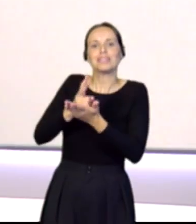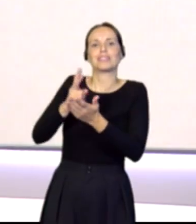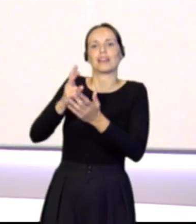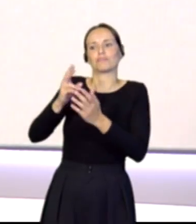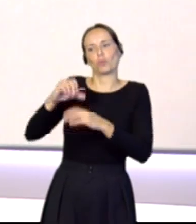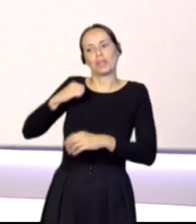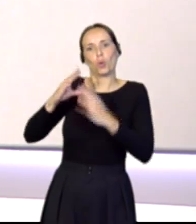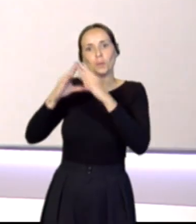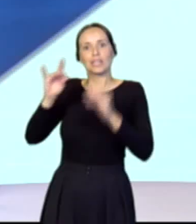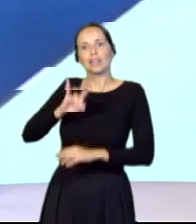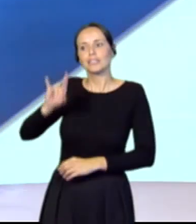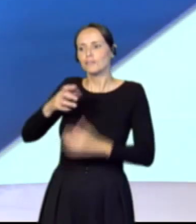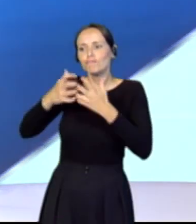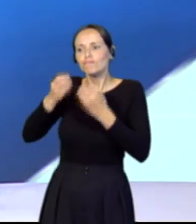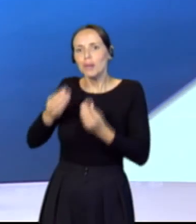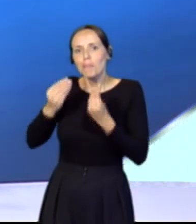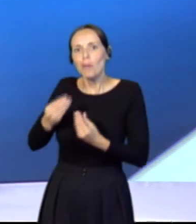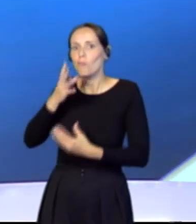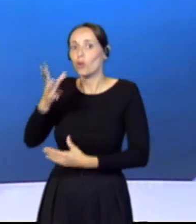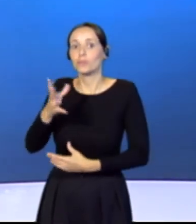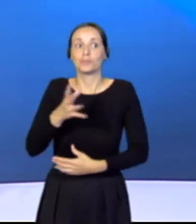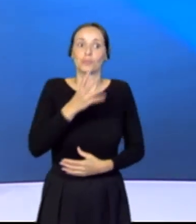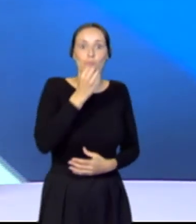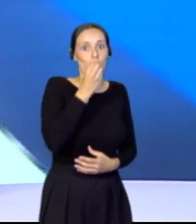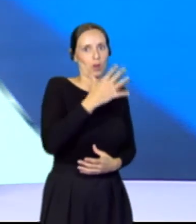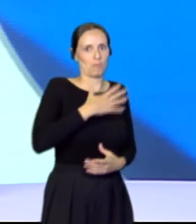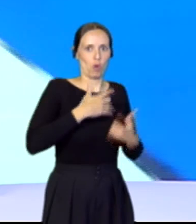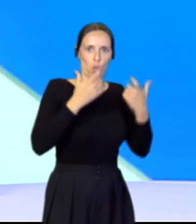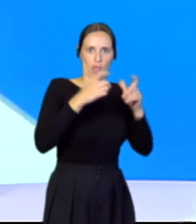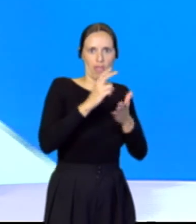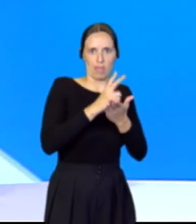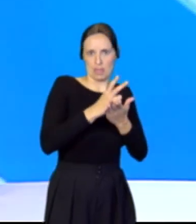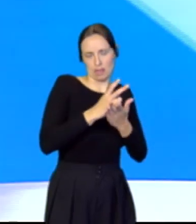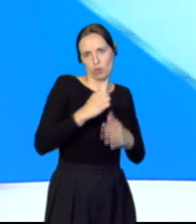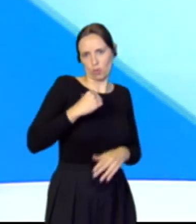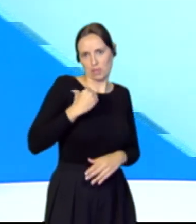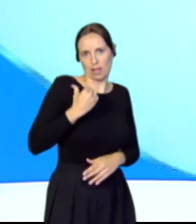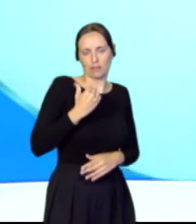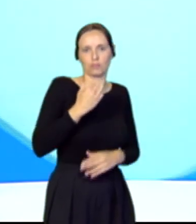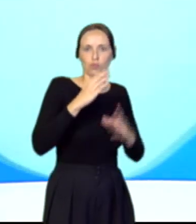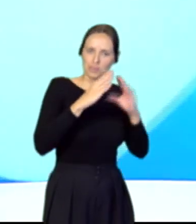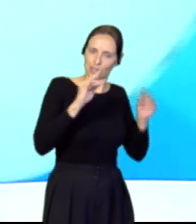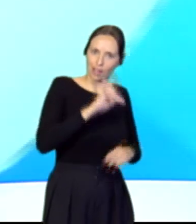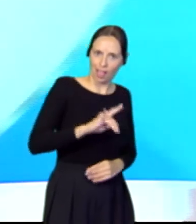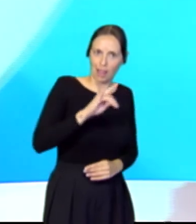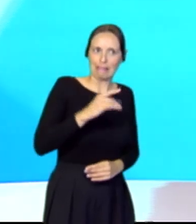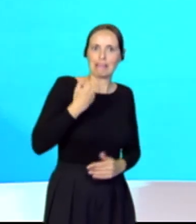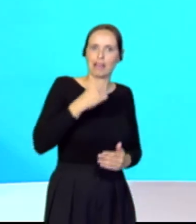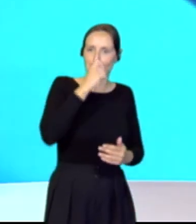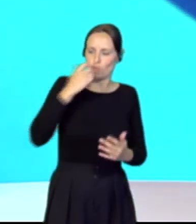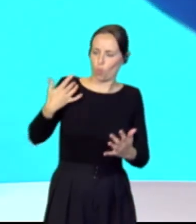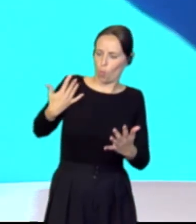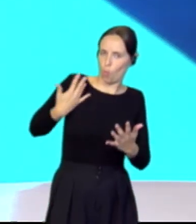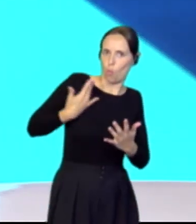de Canarias? Bueno, la unidad de epilepsia del Hospital Universitario de Canarias ya lleva unos años pues trabajando con la